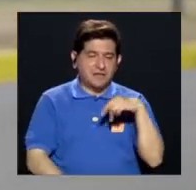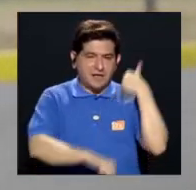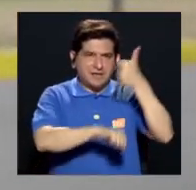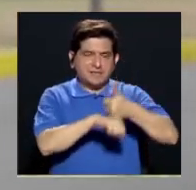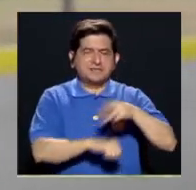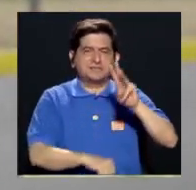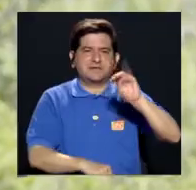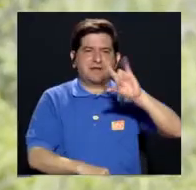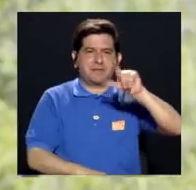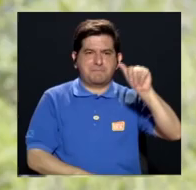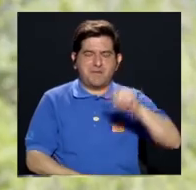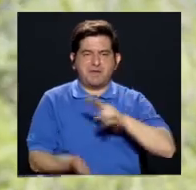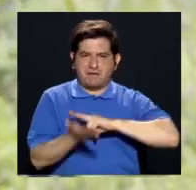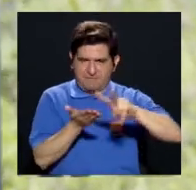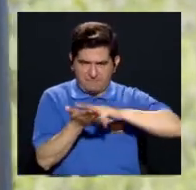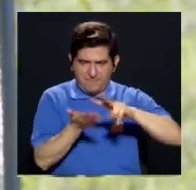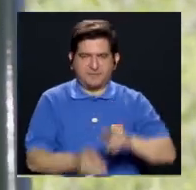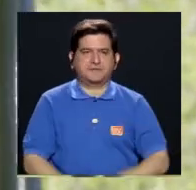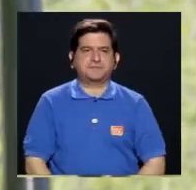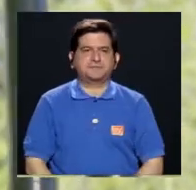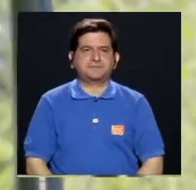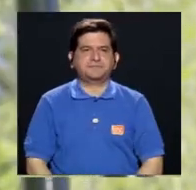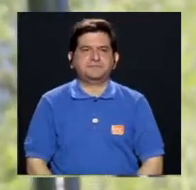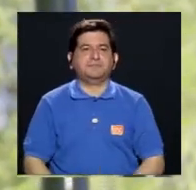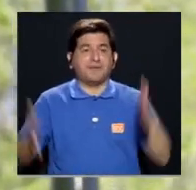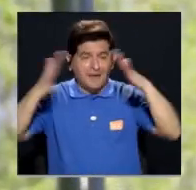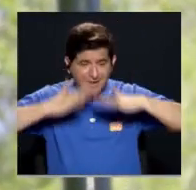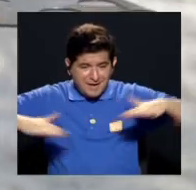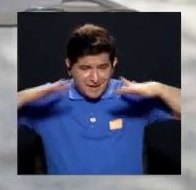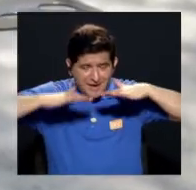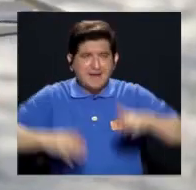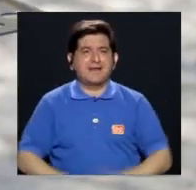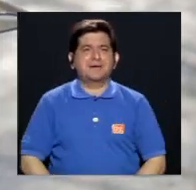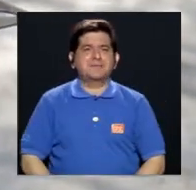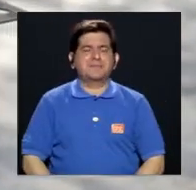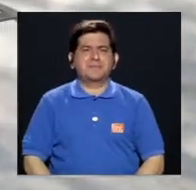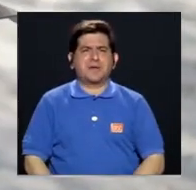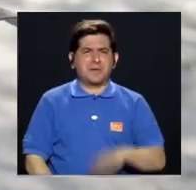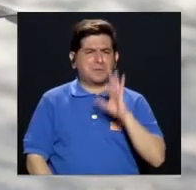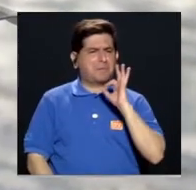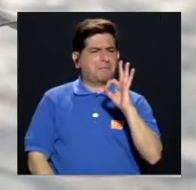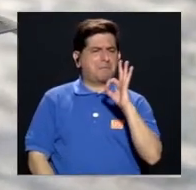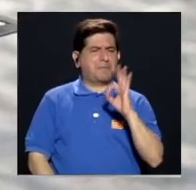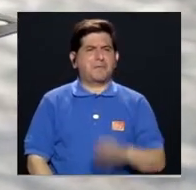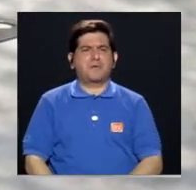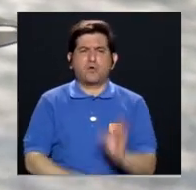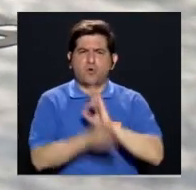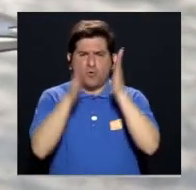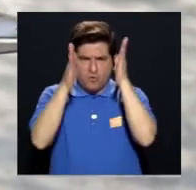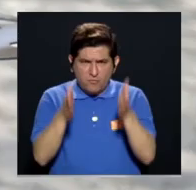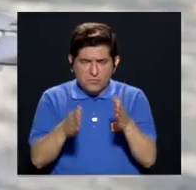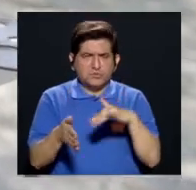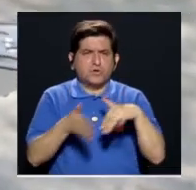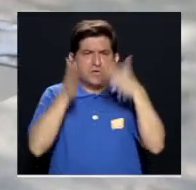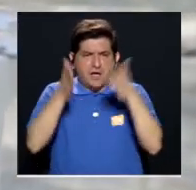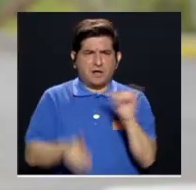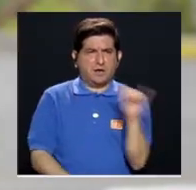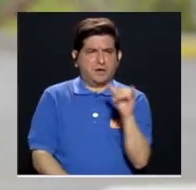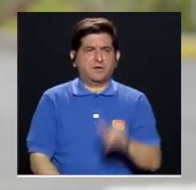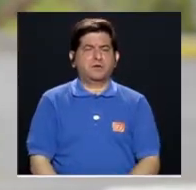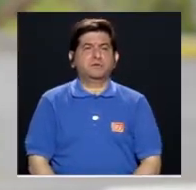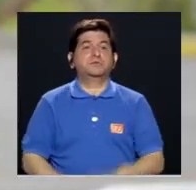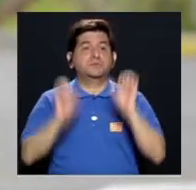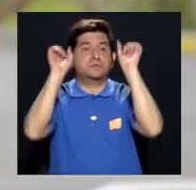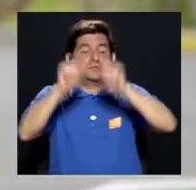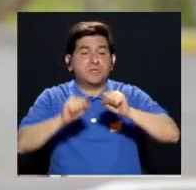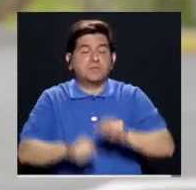de la Milla Verde se logra que el ambiente ecológico sea muy agradable para los funcionarios y los estudiantes,